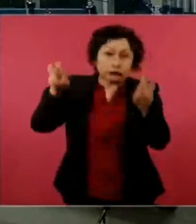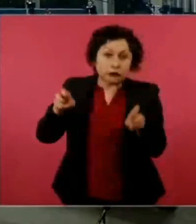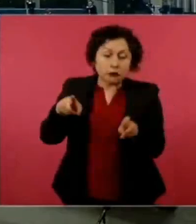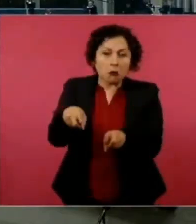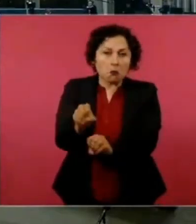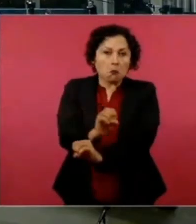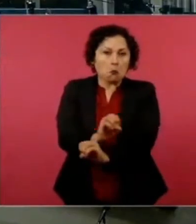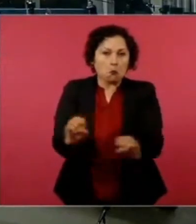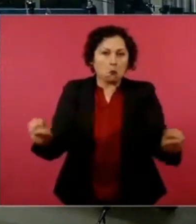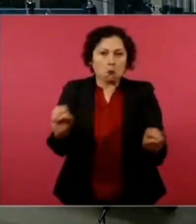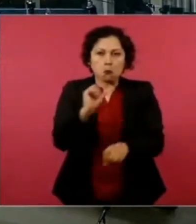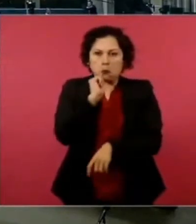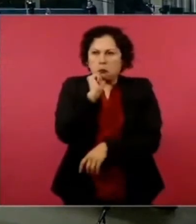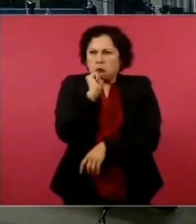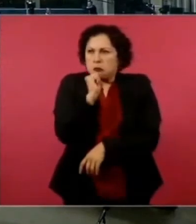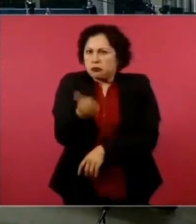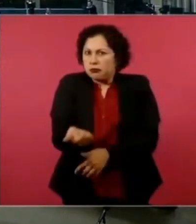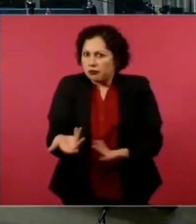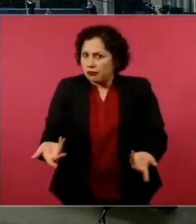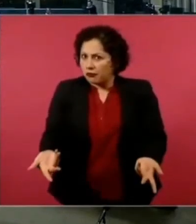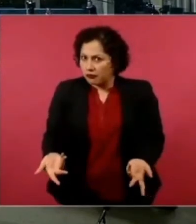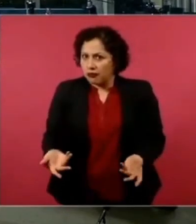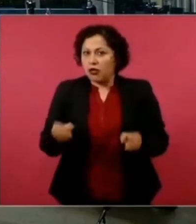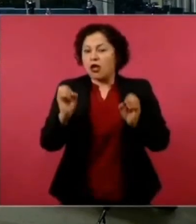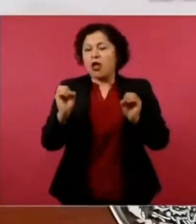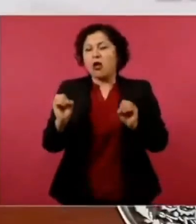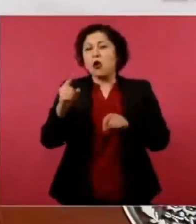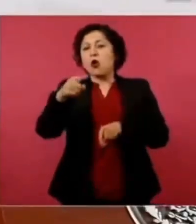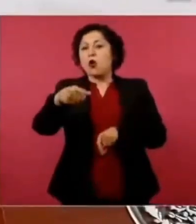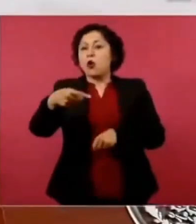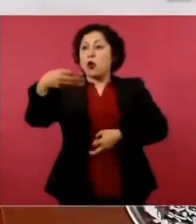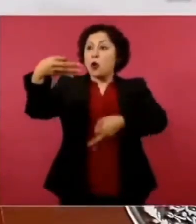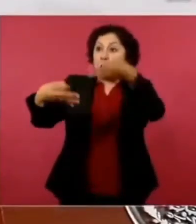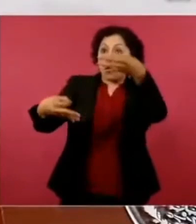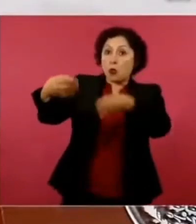ni se hablaba en el Poder Judicial y tampoco